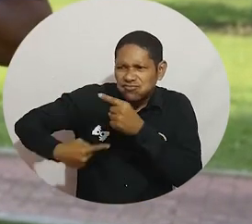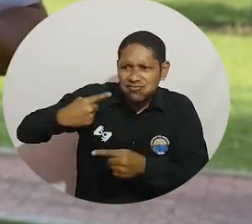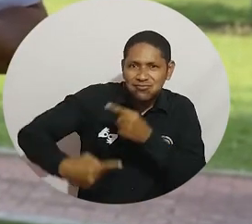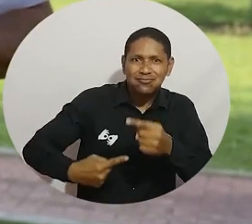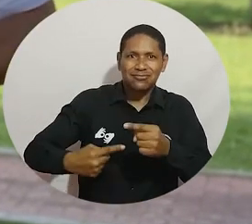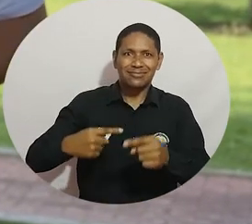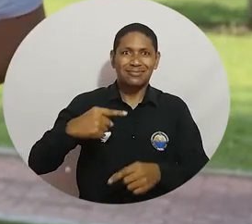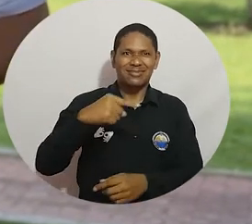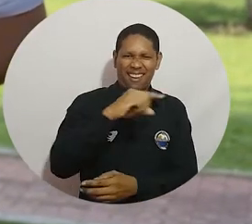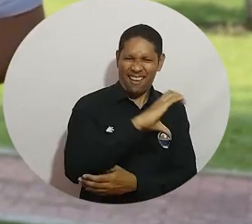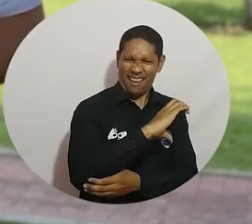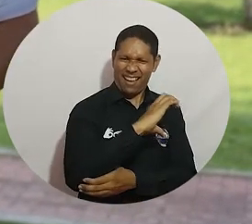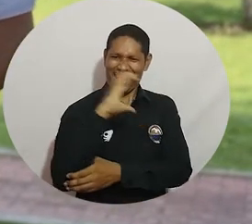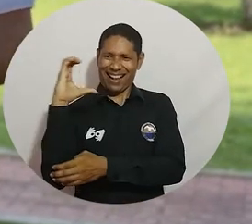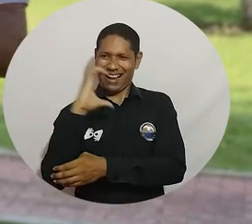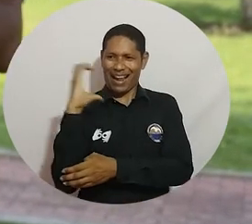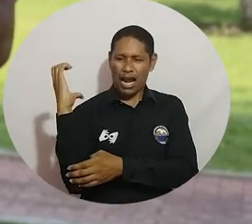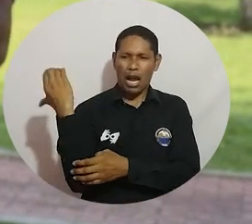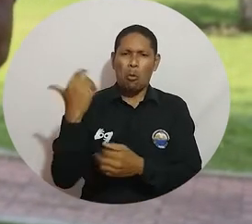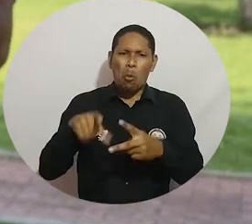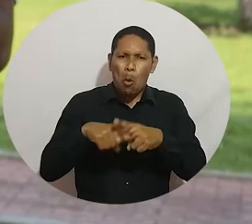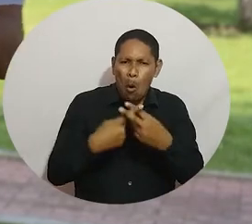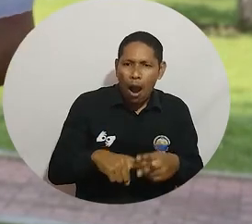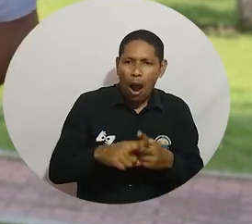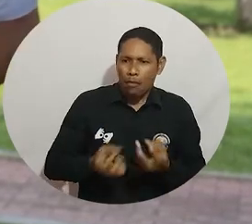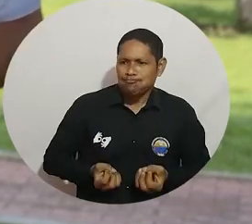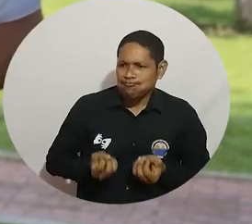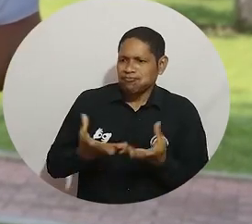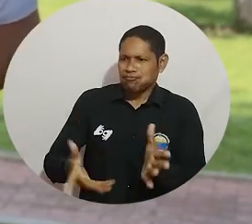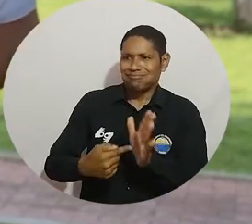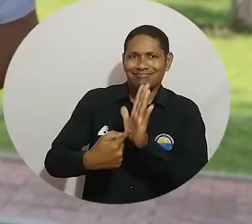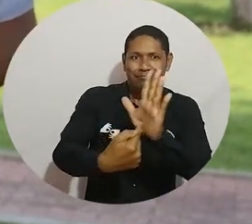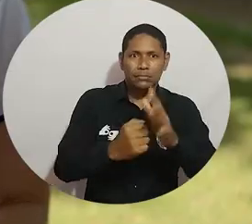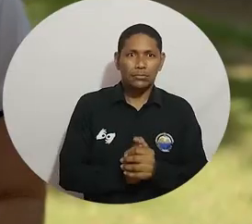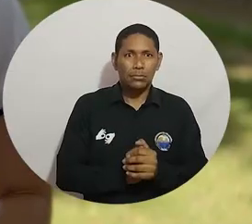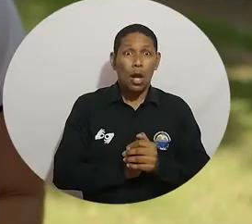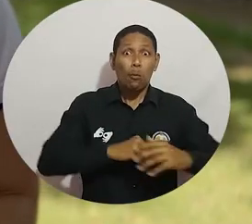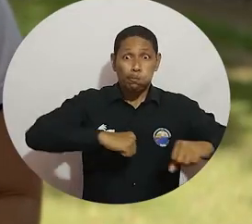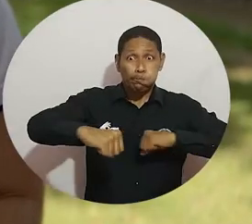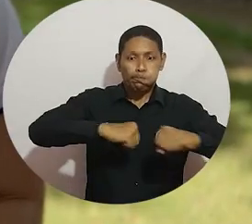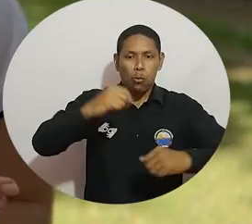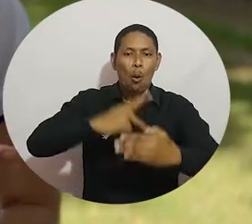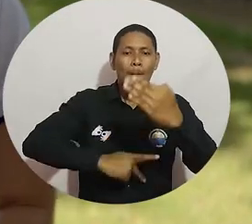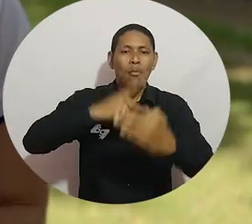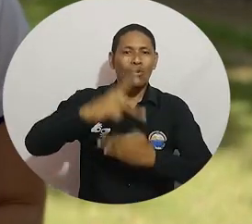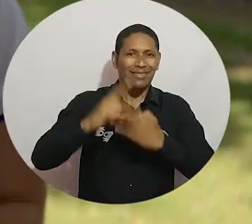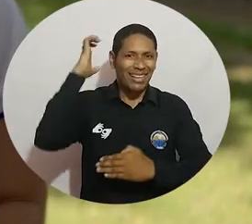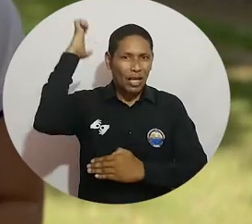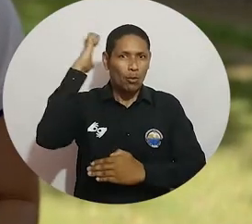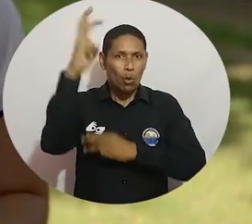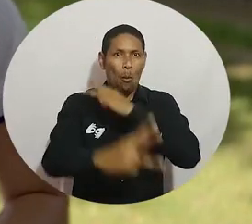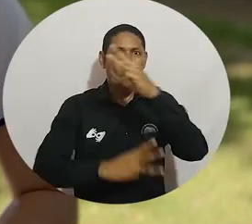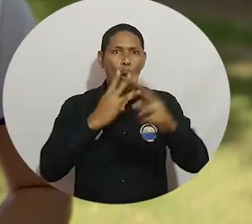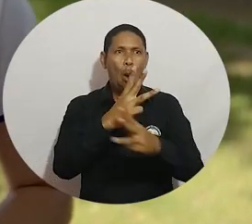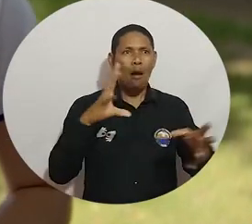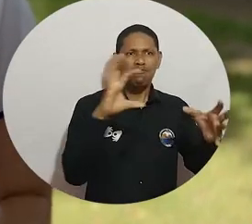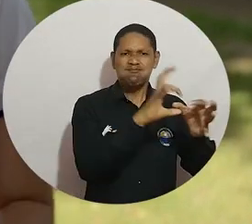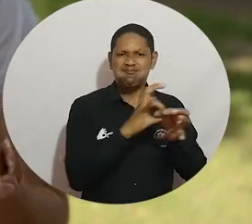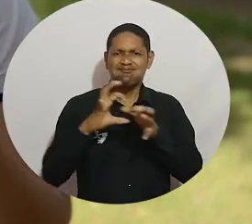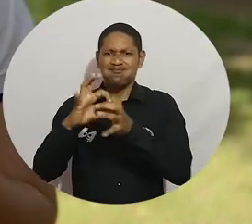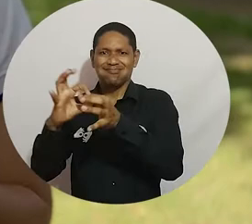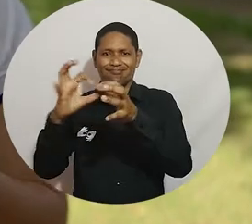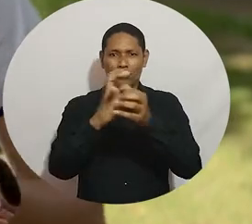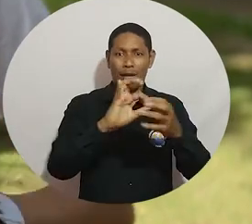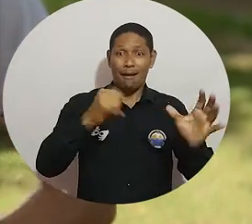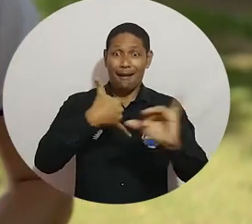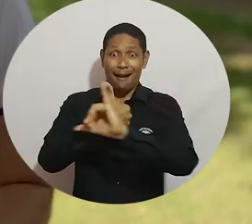literatura y las historias del Caribe a través de talleres y presentaciones de libros. En la actividad participa el proyecto europeo Mundos Conectados,